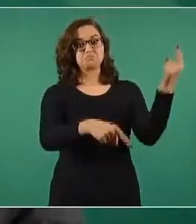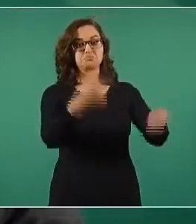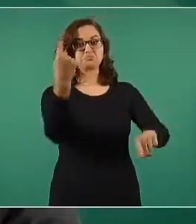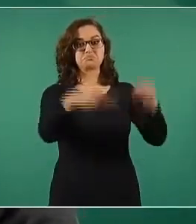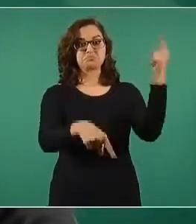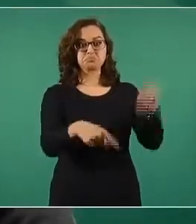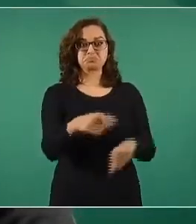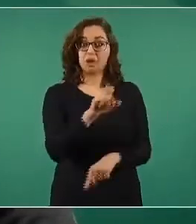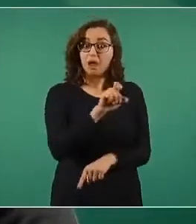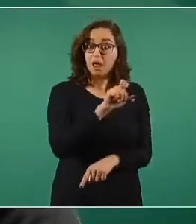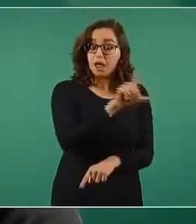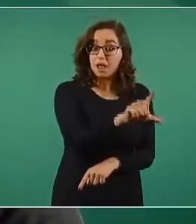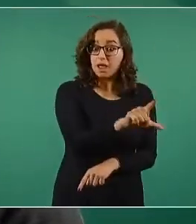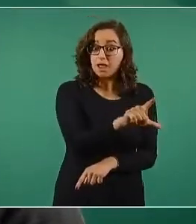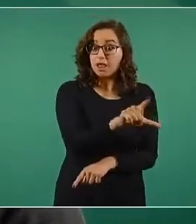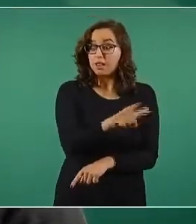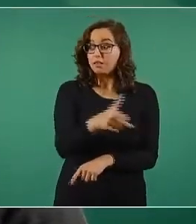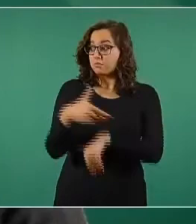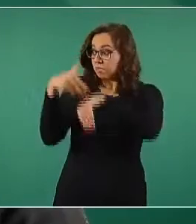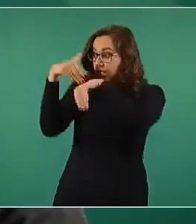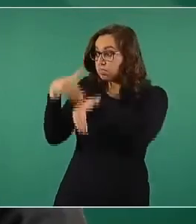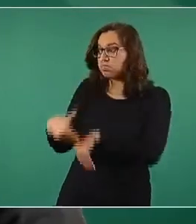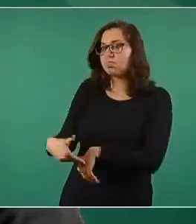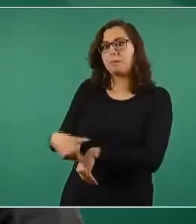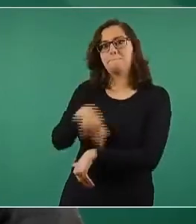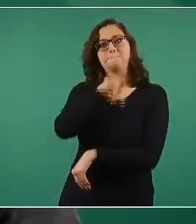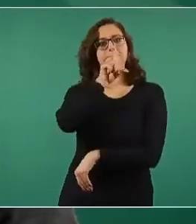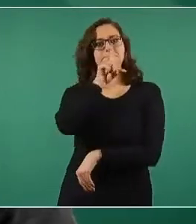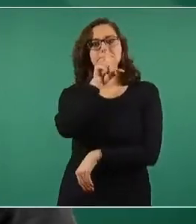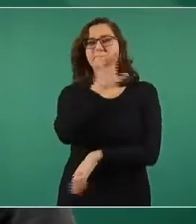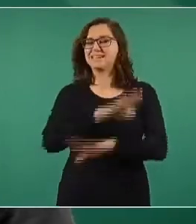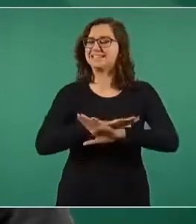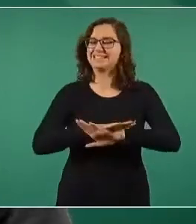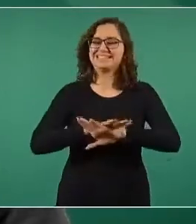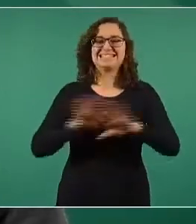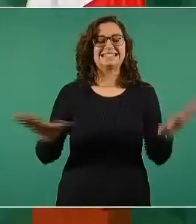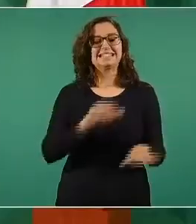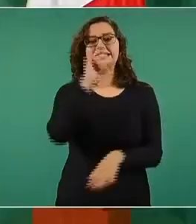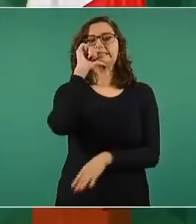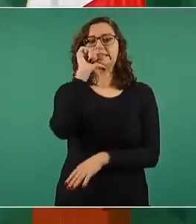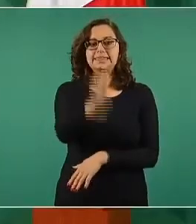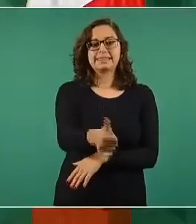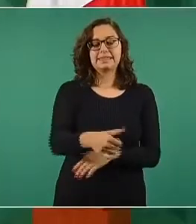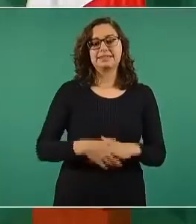le hiciera una proposición indecorosa.